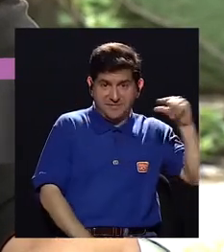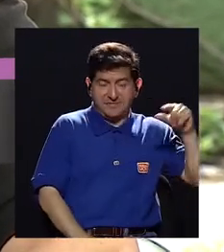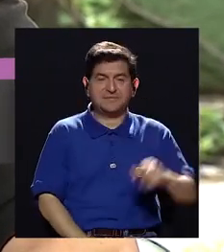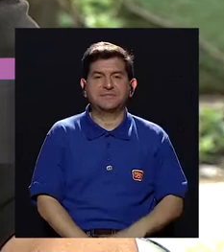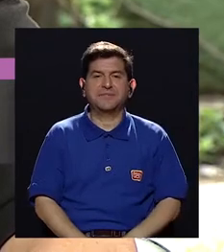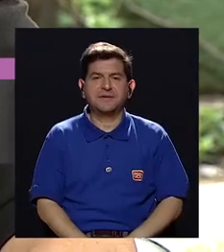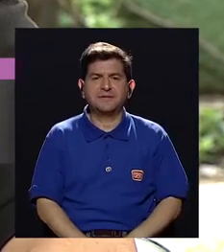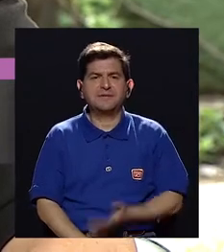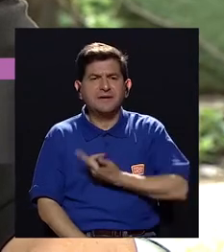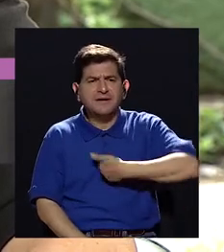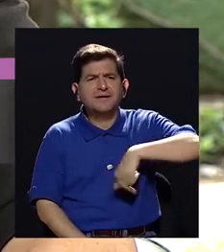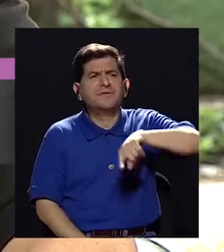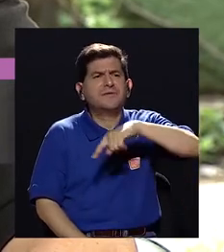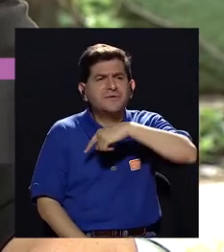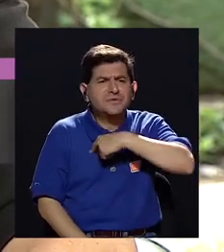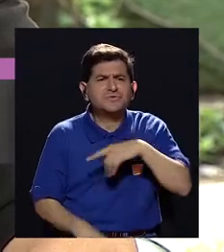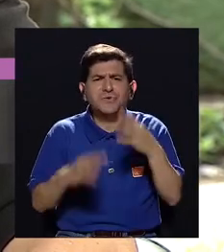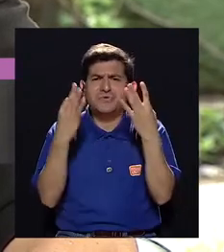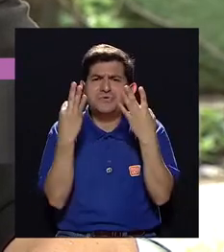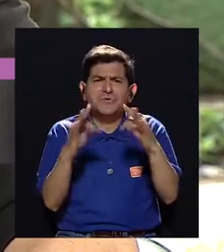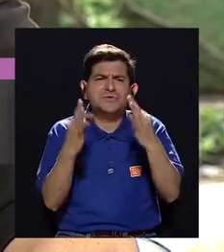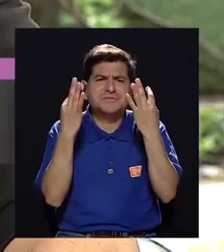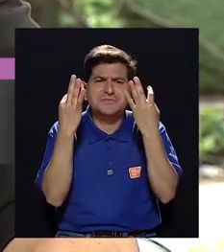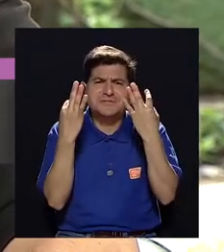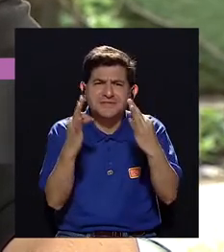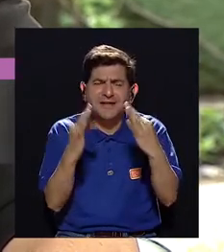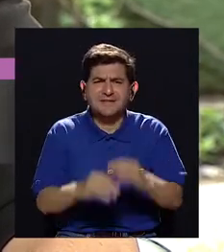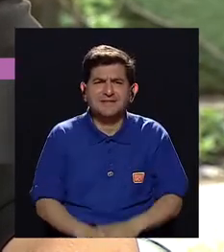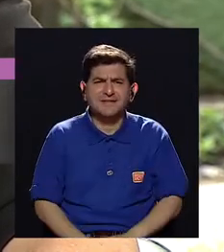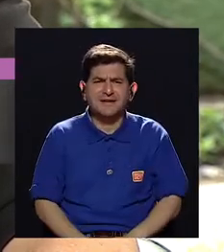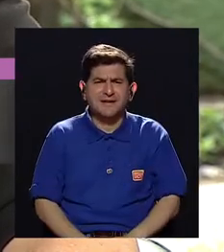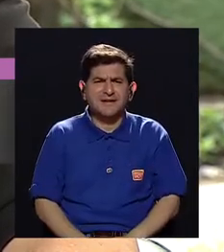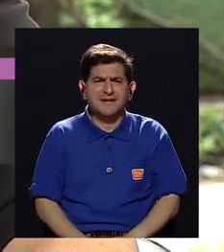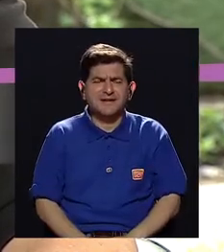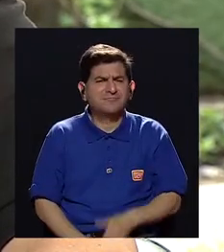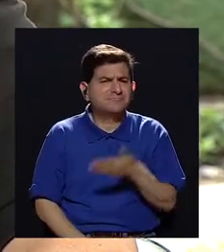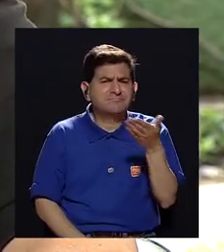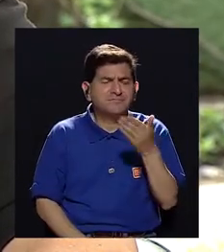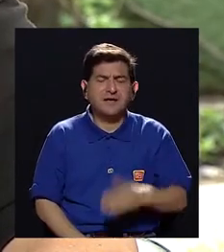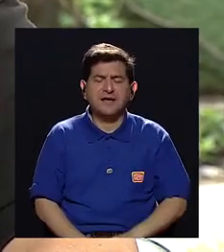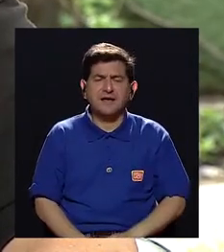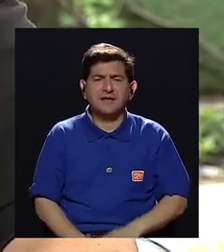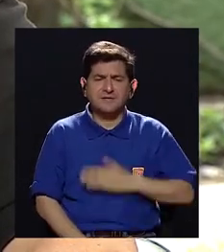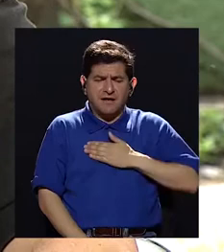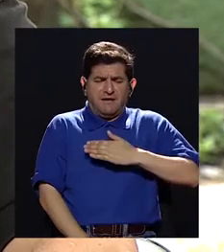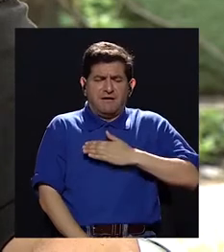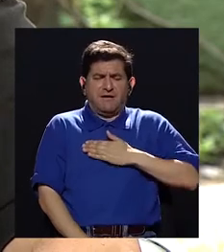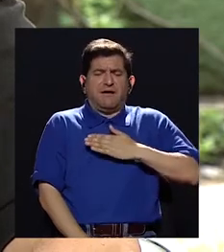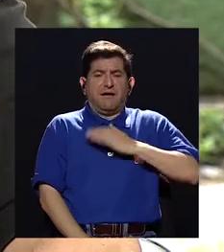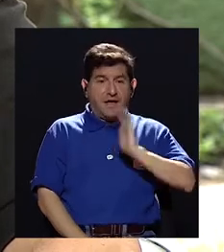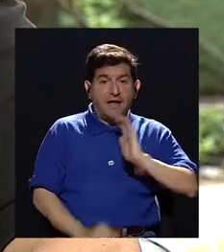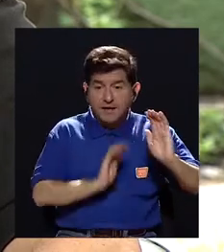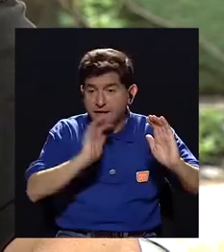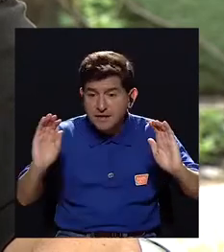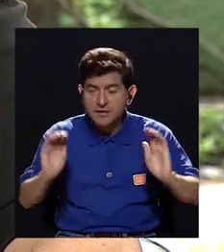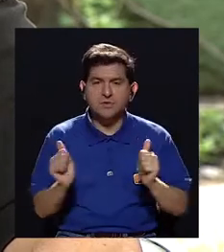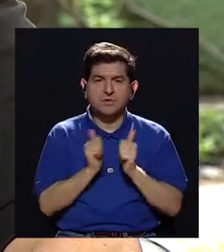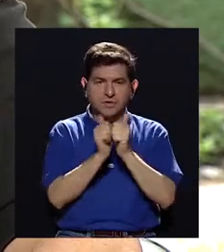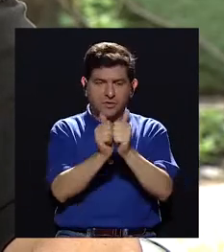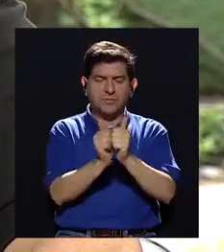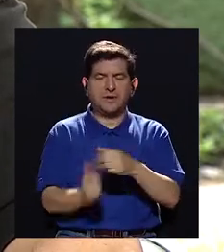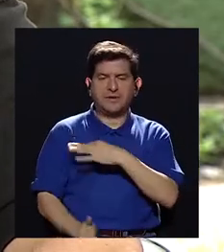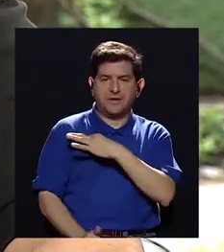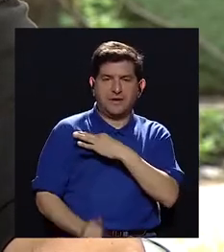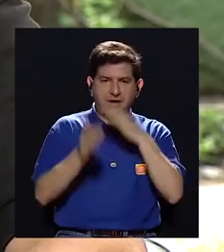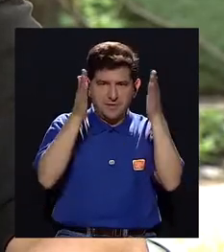semana, el cual vamos a tratar respecto a lo que es asma infantil, y para lo cual nos